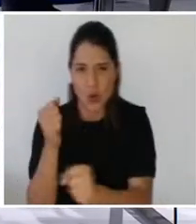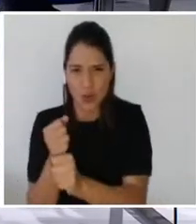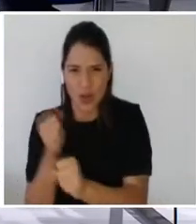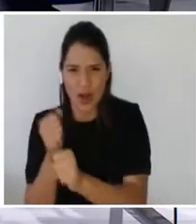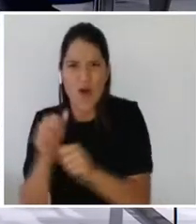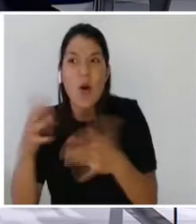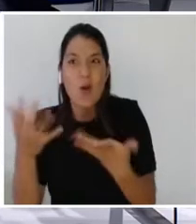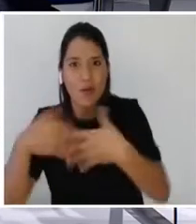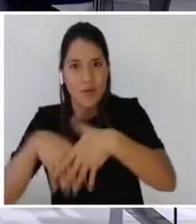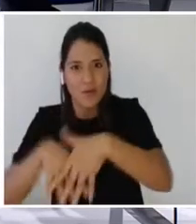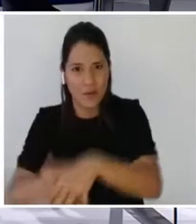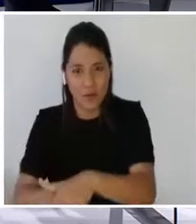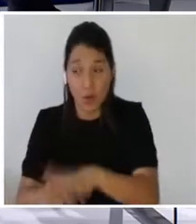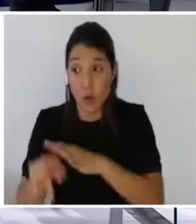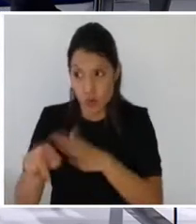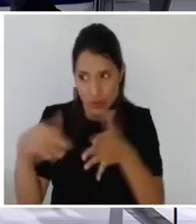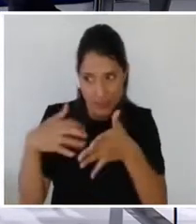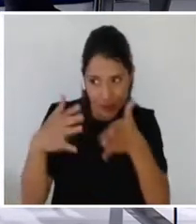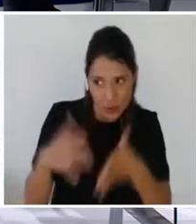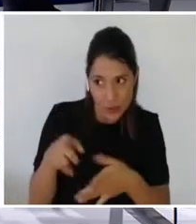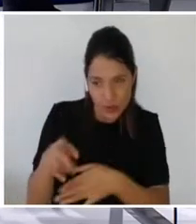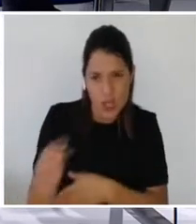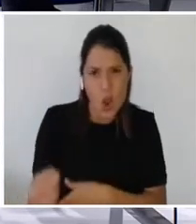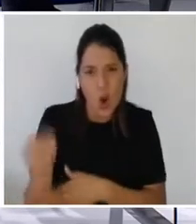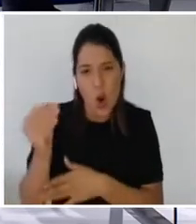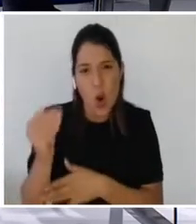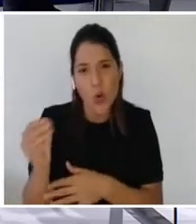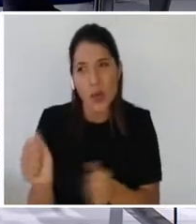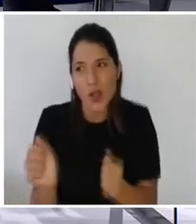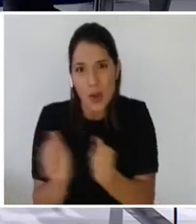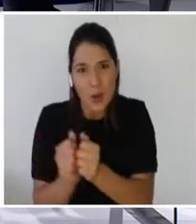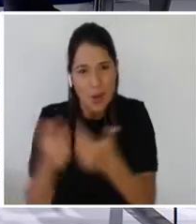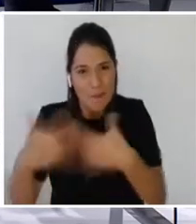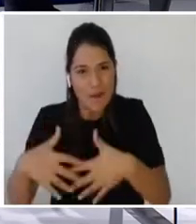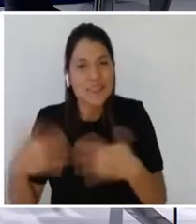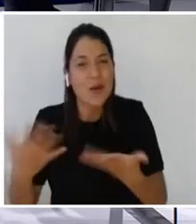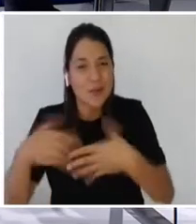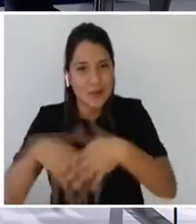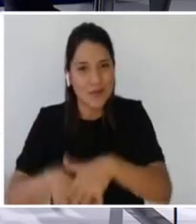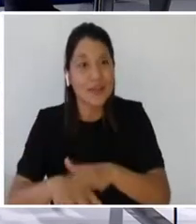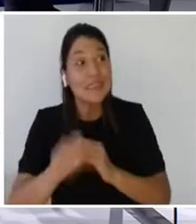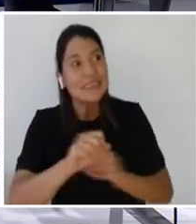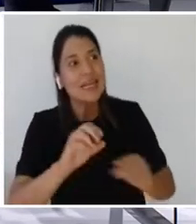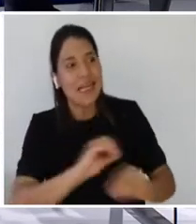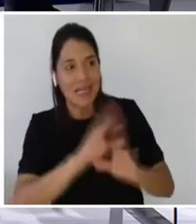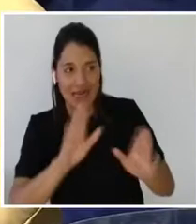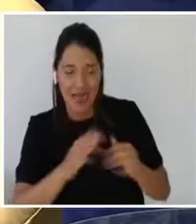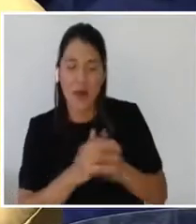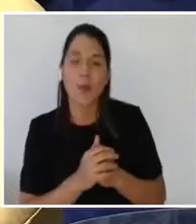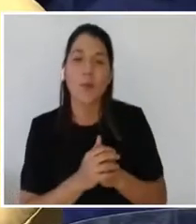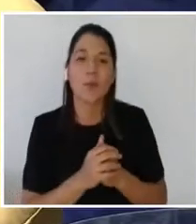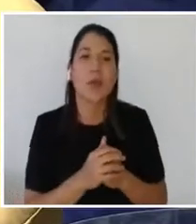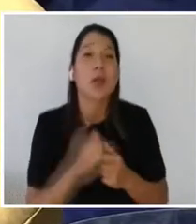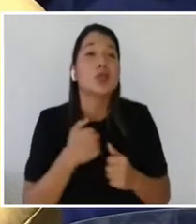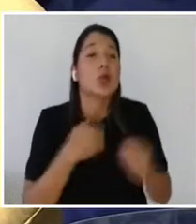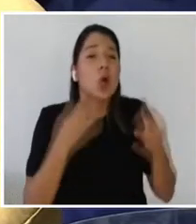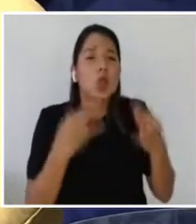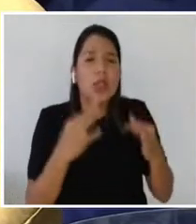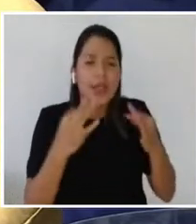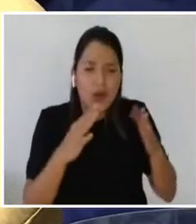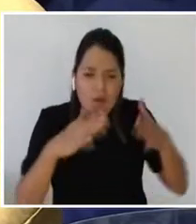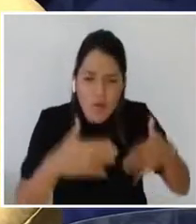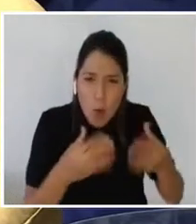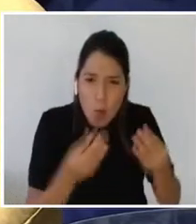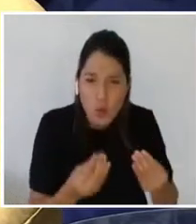joven también, porque estás muy joven, con el mundo empresarial? Sí, claro que sí. Más que todo, lo que intento de enfocarme mucho es llevar un horario,